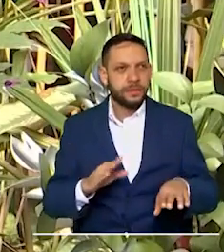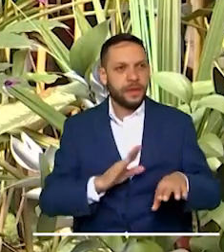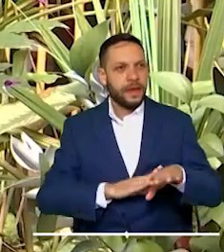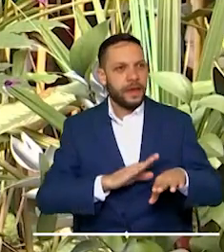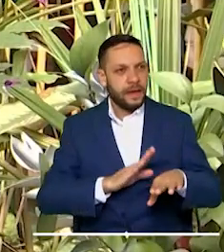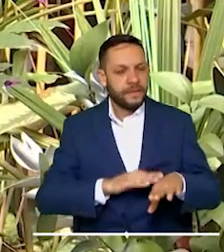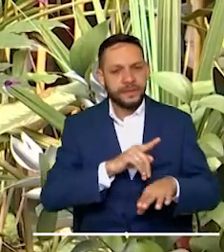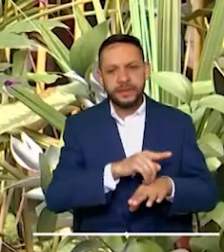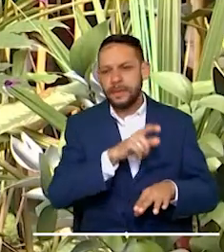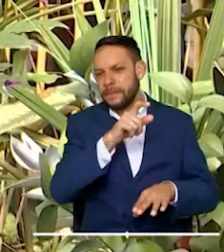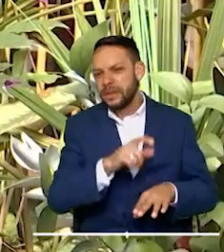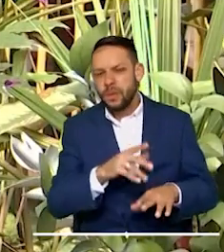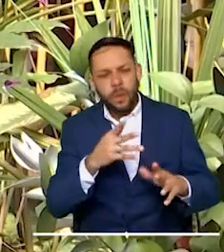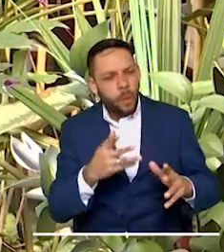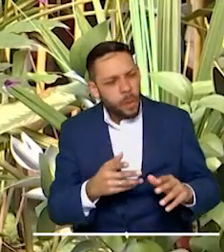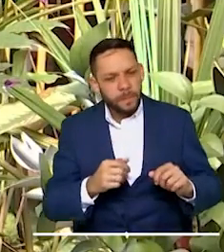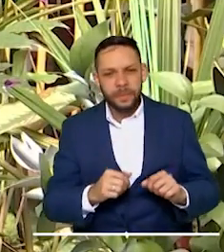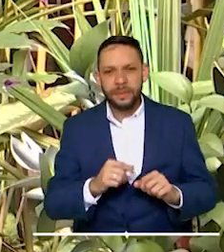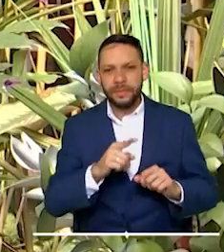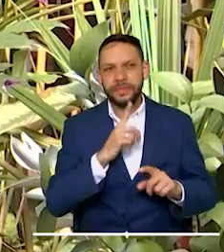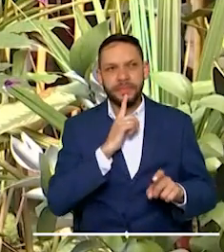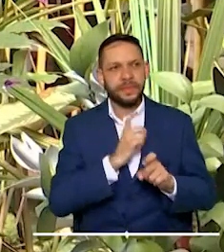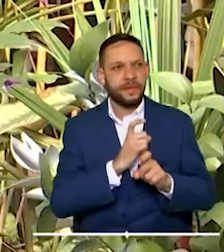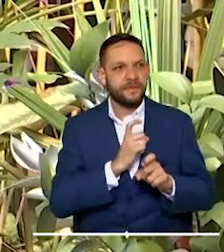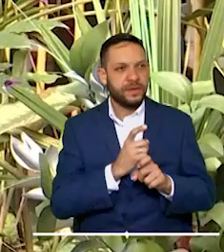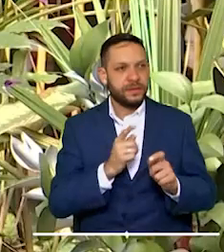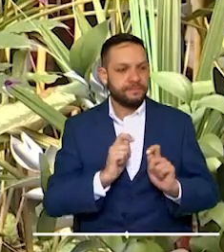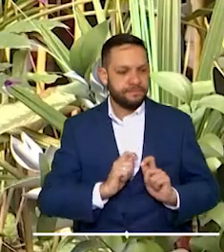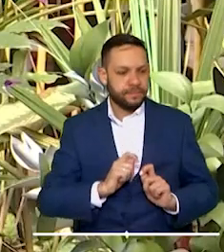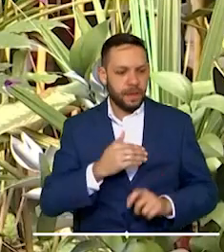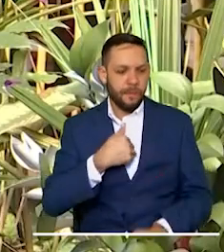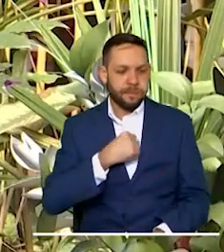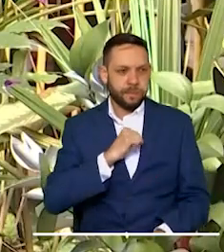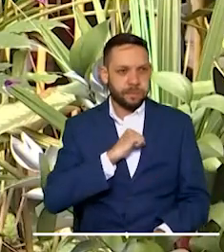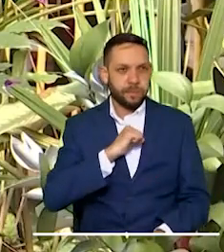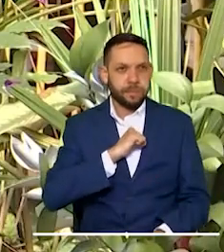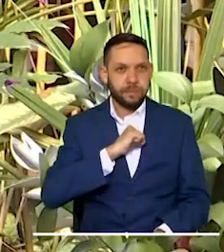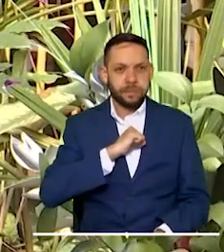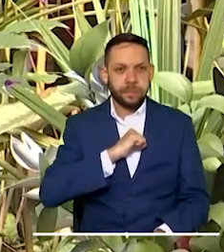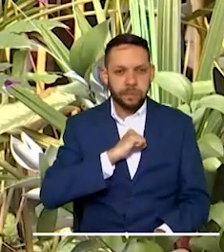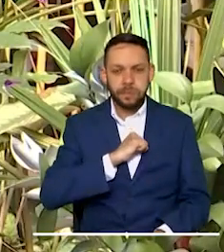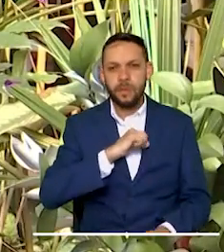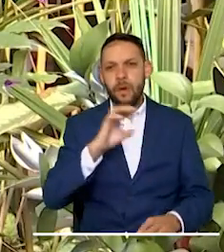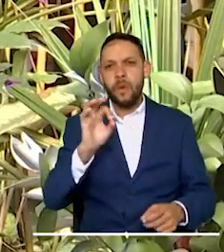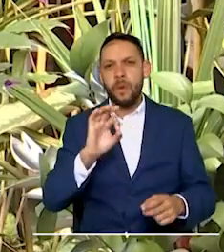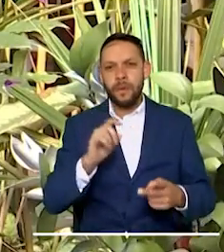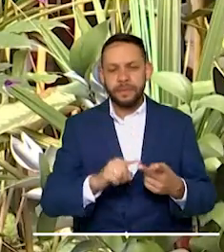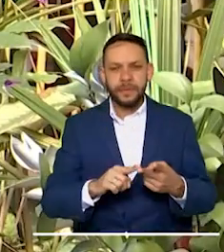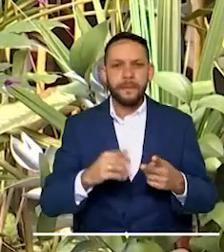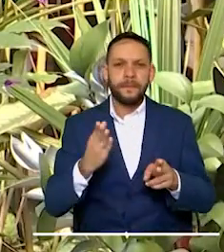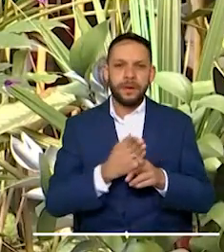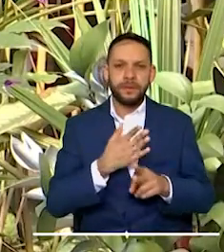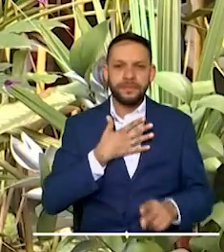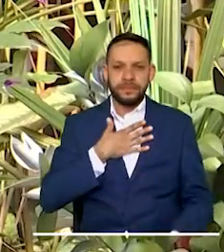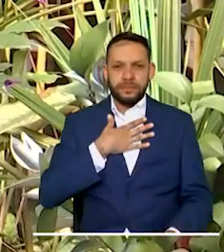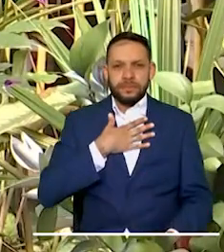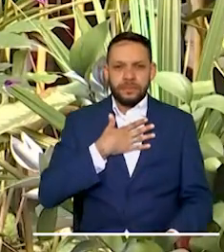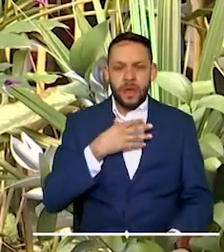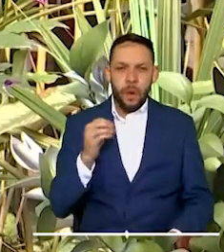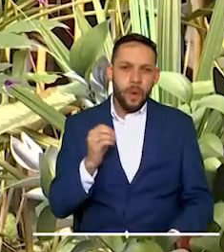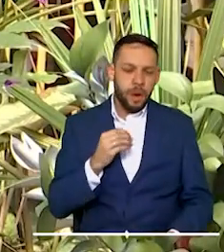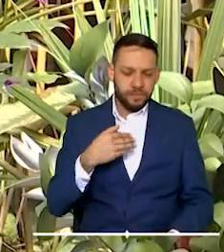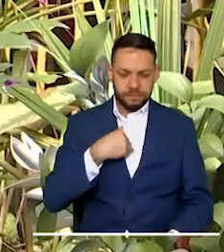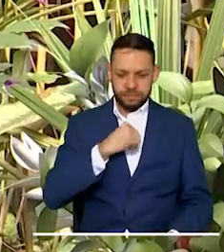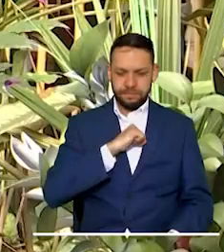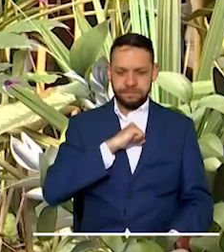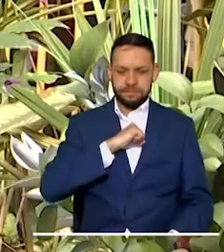paciente. Pacientes que vienen ya con problemas cardíacos, pacientes que han hecho anginas de pecho, han hecho ya infartos,